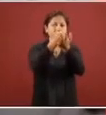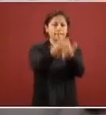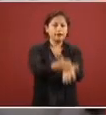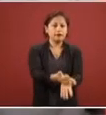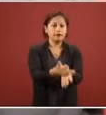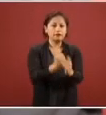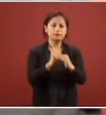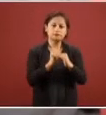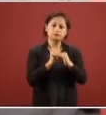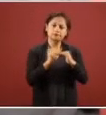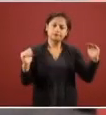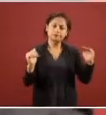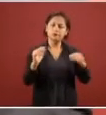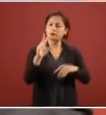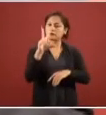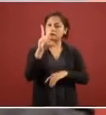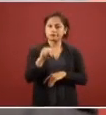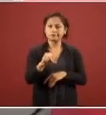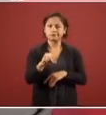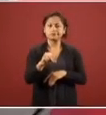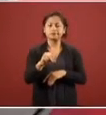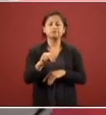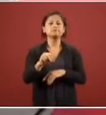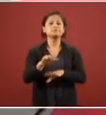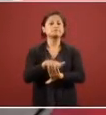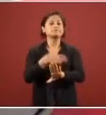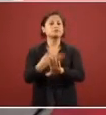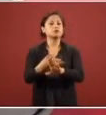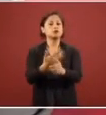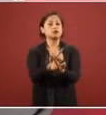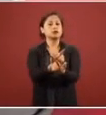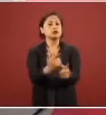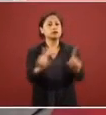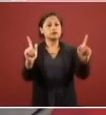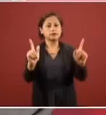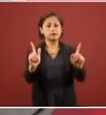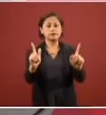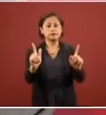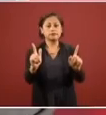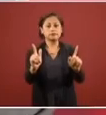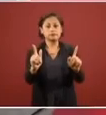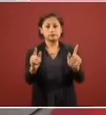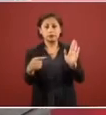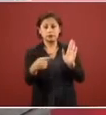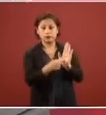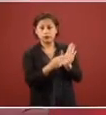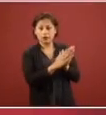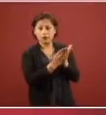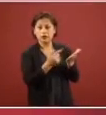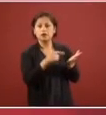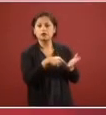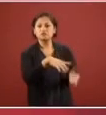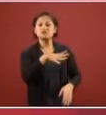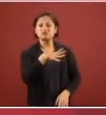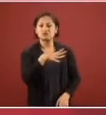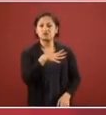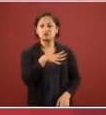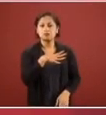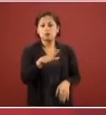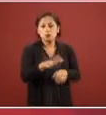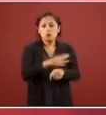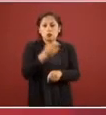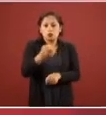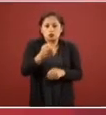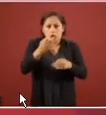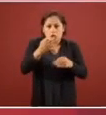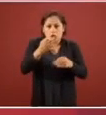libertades, lo que aquí se expresa. Entonces sí lo hago, sí